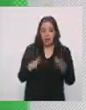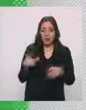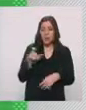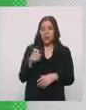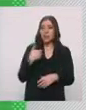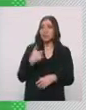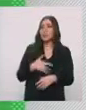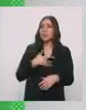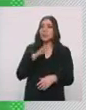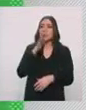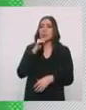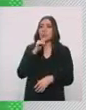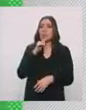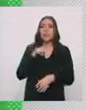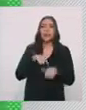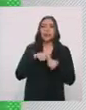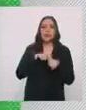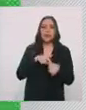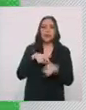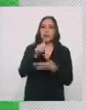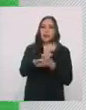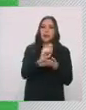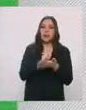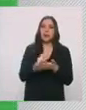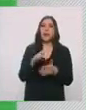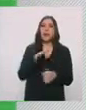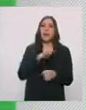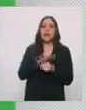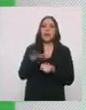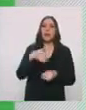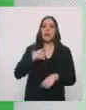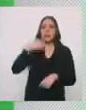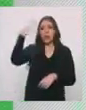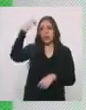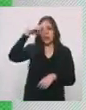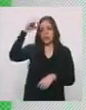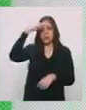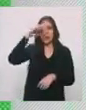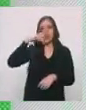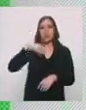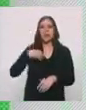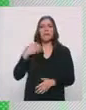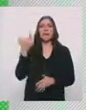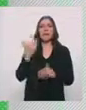en esa hoja vamos a poner las experiencias que me faltan por descubrir. Y en esas